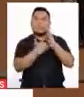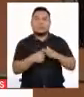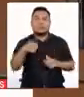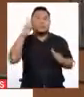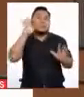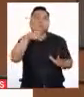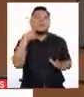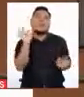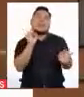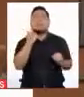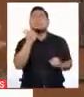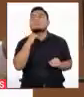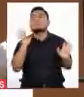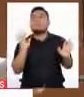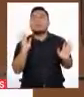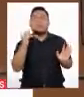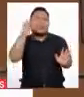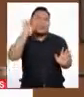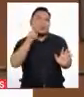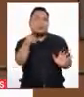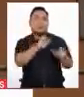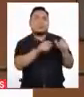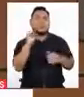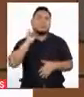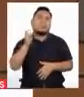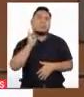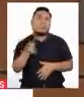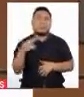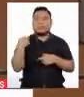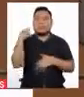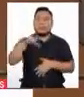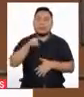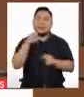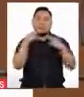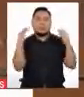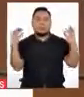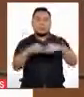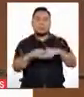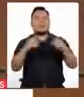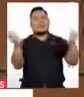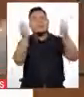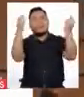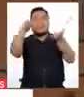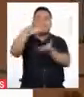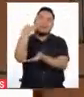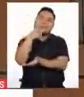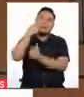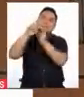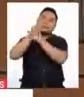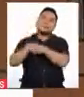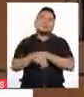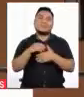hubiéramos hecho. Con esa irresponsabilidad de algunas personas que se seguían juntando en fiestas, reuniones, restaurantes, cines.